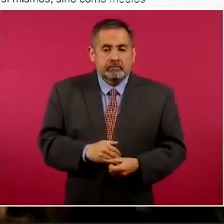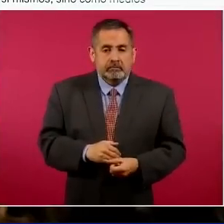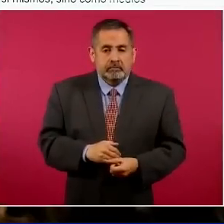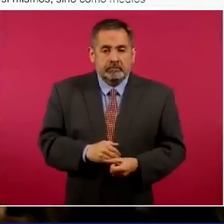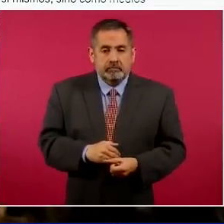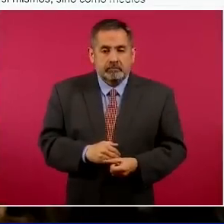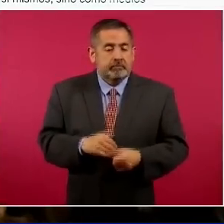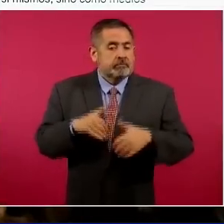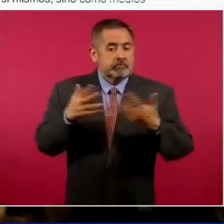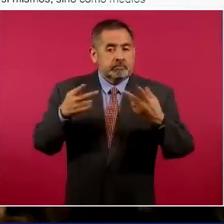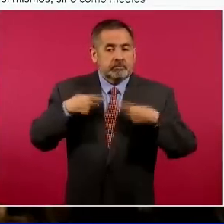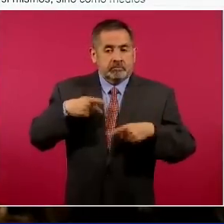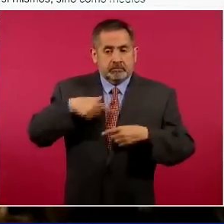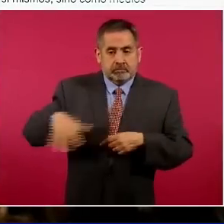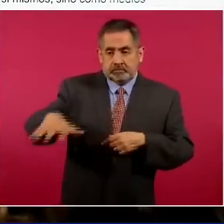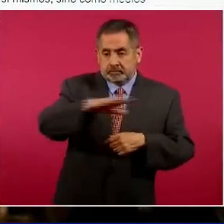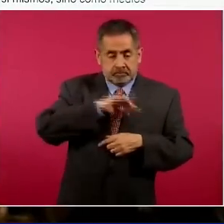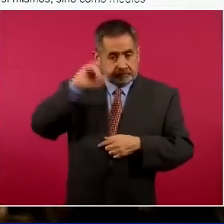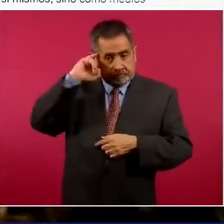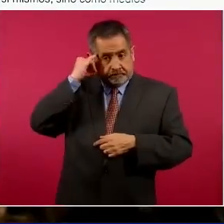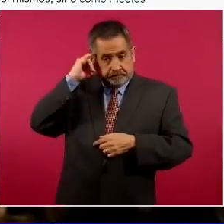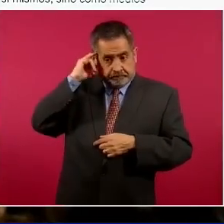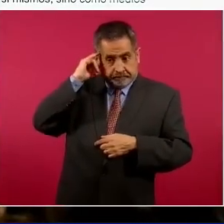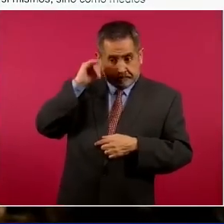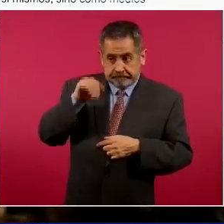En cuanto a la población indígena,